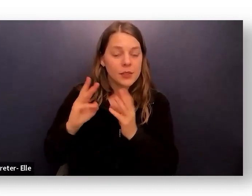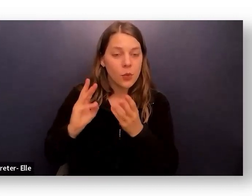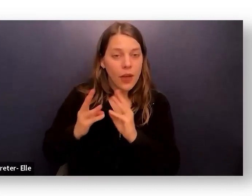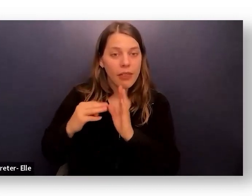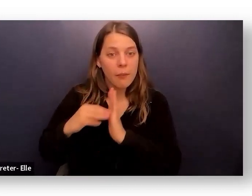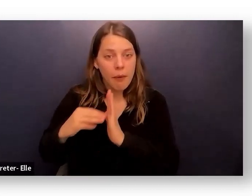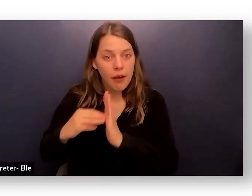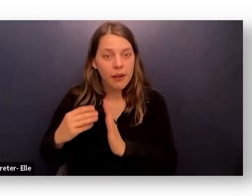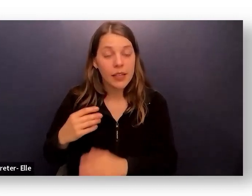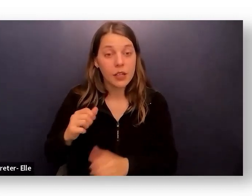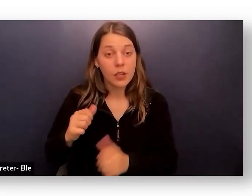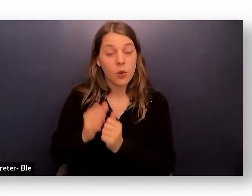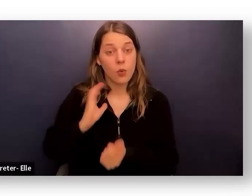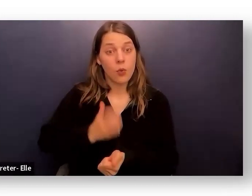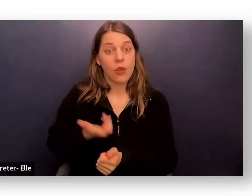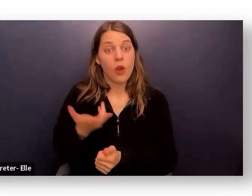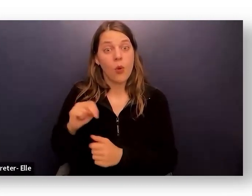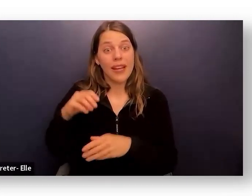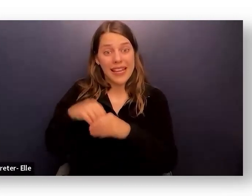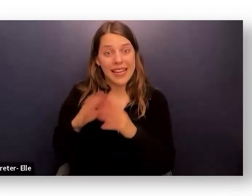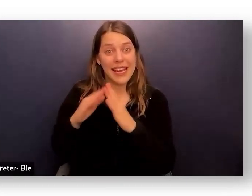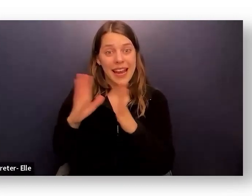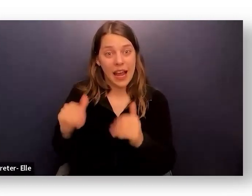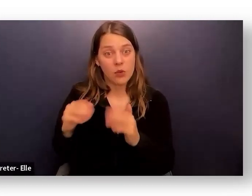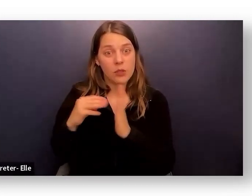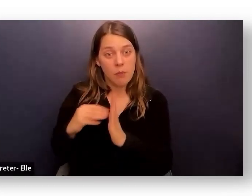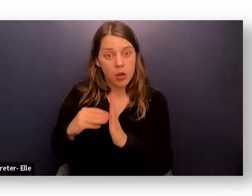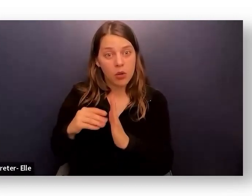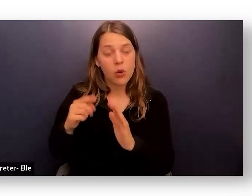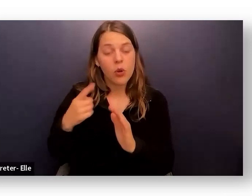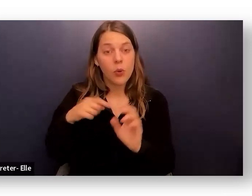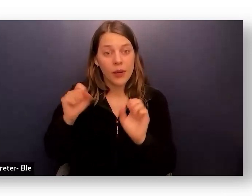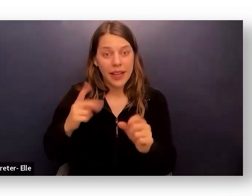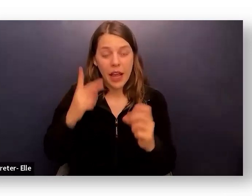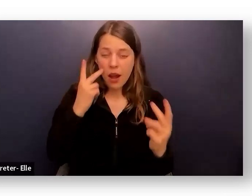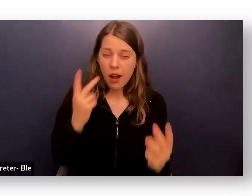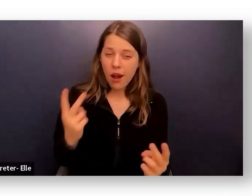próximo, los modelos de riesgo a corto plazo.